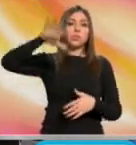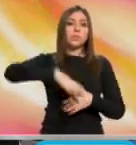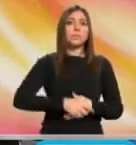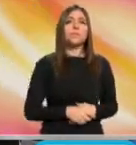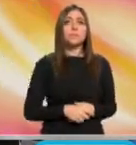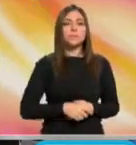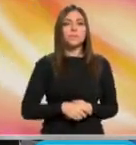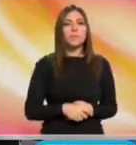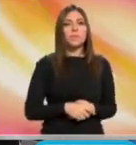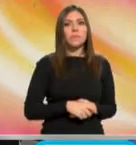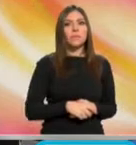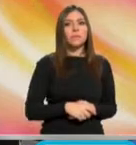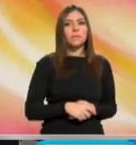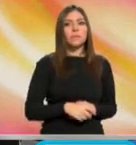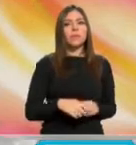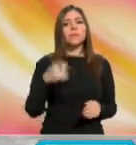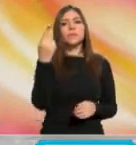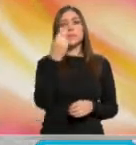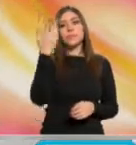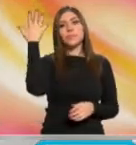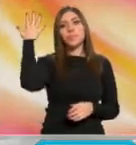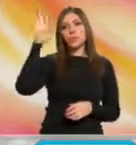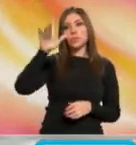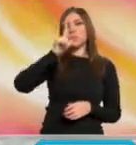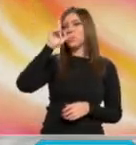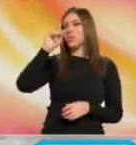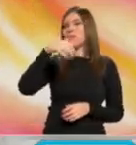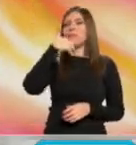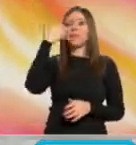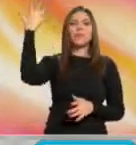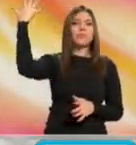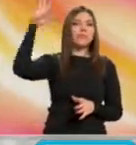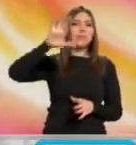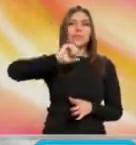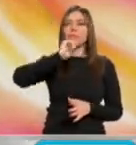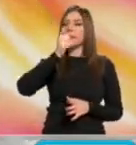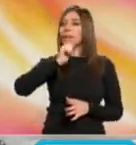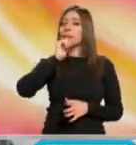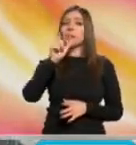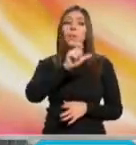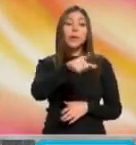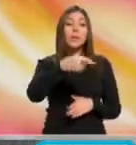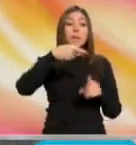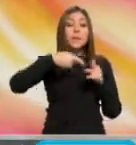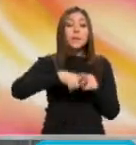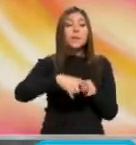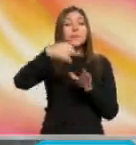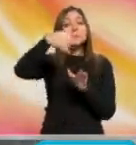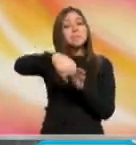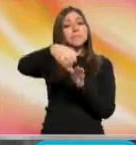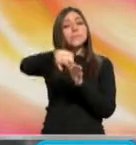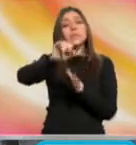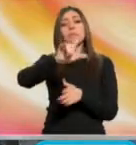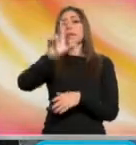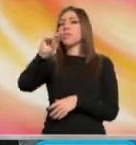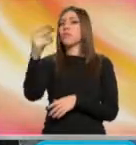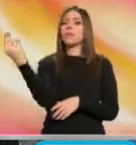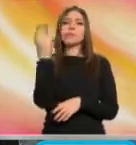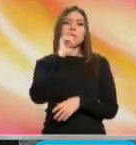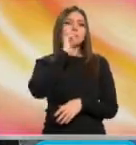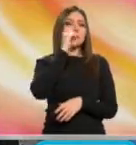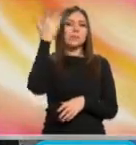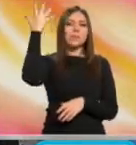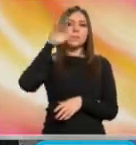hay que sacarlo de la luz del sol, no De la luz queremos del luz, sol. Sí. no queremos Nada. luz del sol, no en esta etapa. Recordemos que lo que queremos de es la que luz.